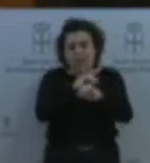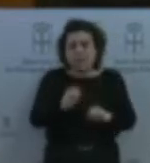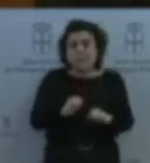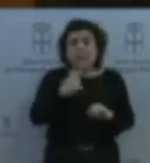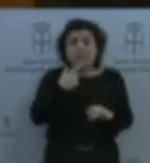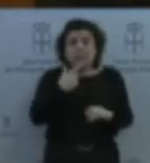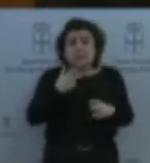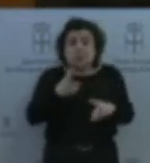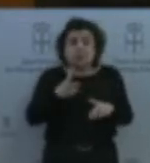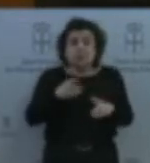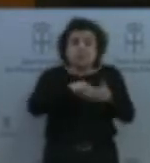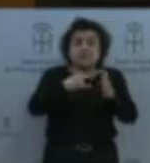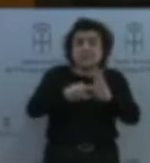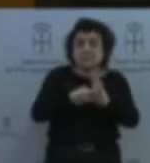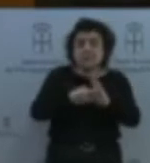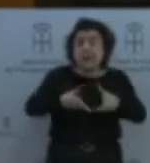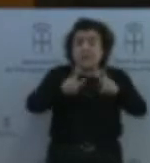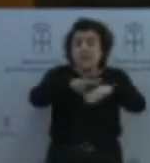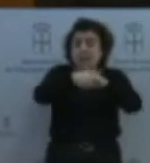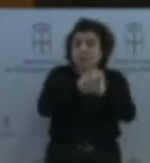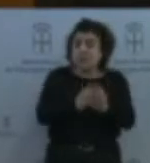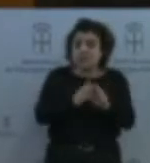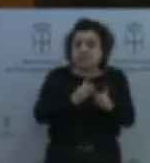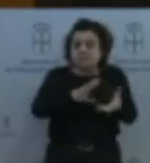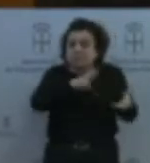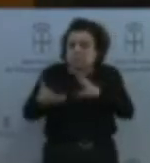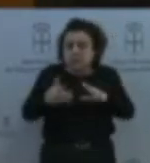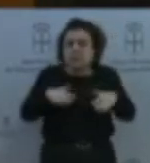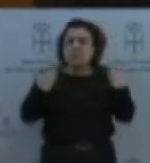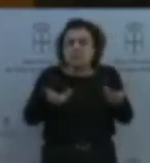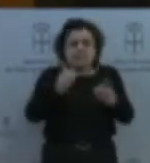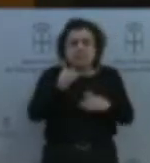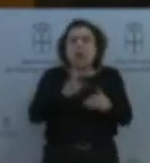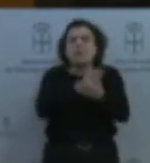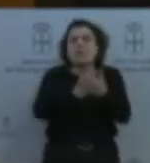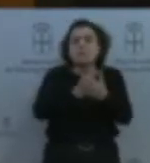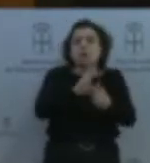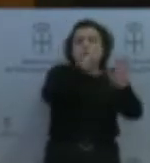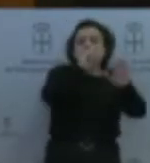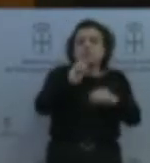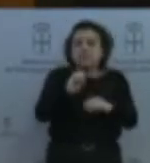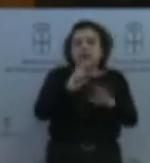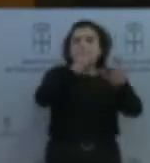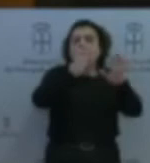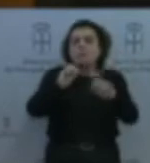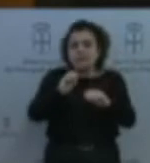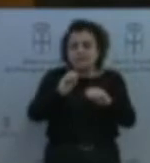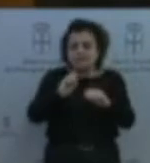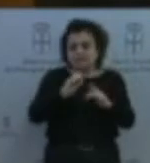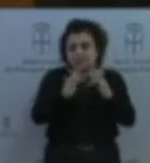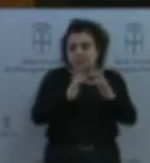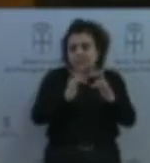folada de privatizaciones de los años 80 y 90 y que aumentaron desde la crisis económica del 2008 quitó a la gente, de manera